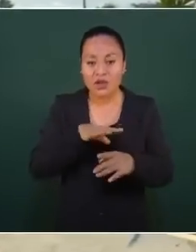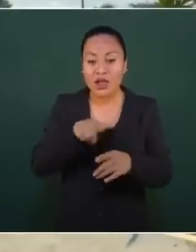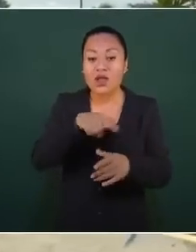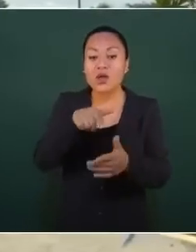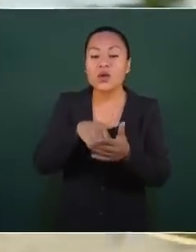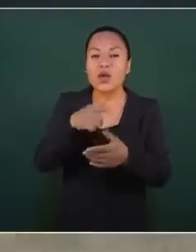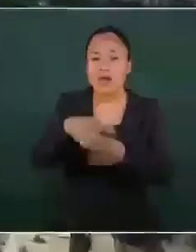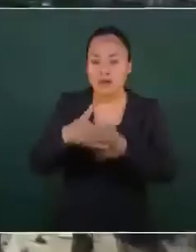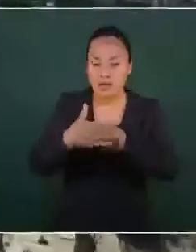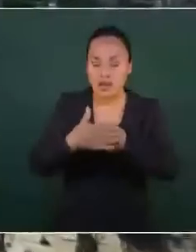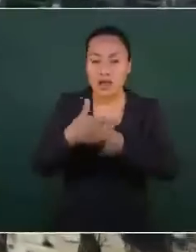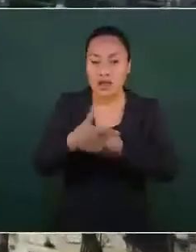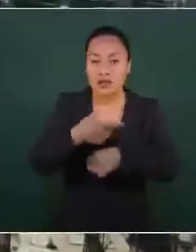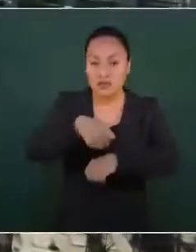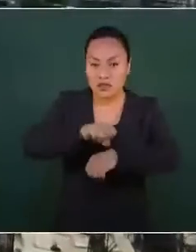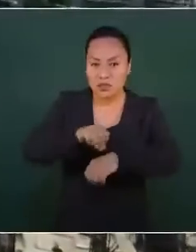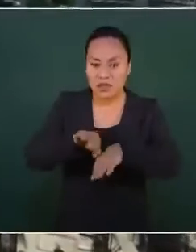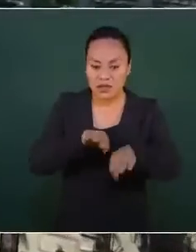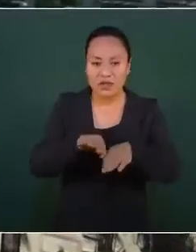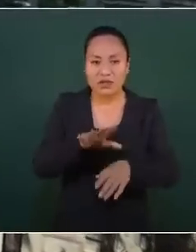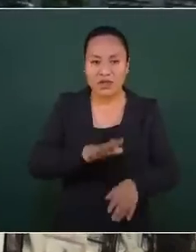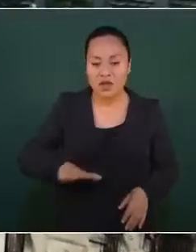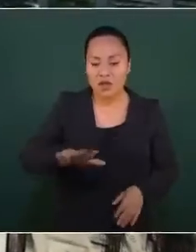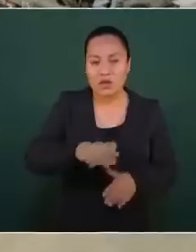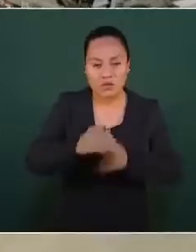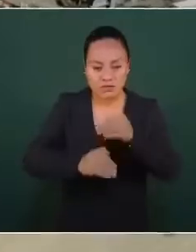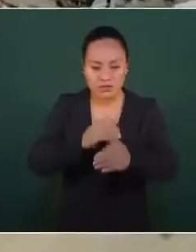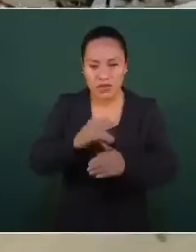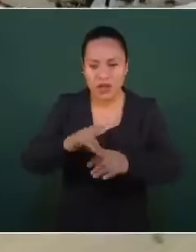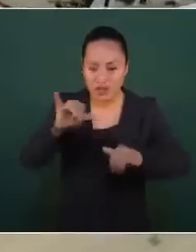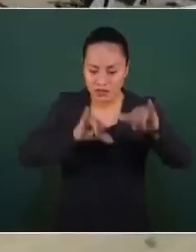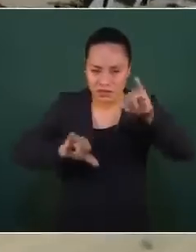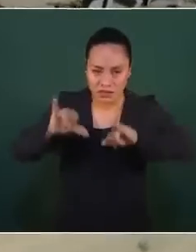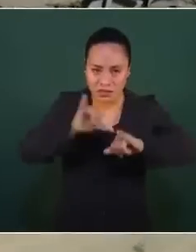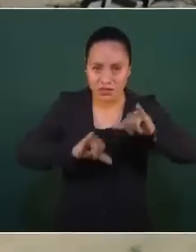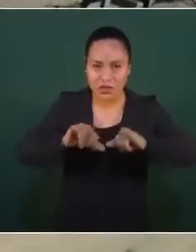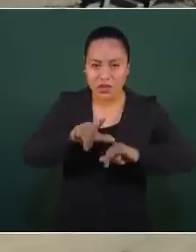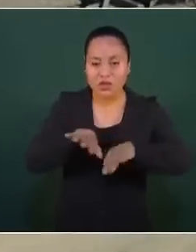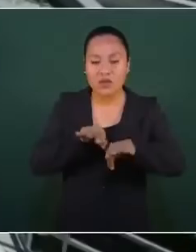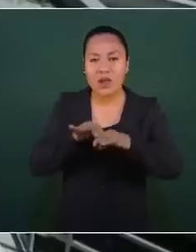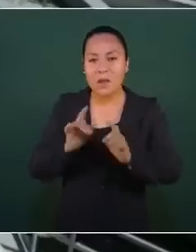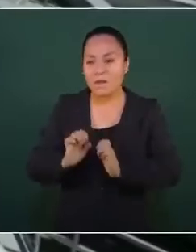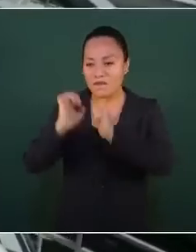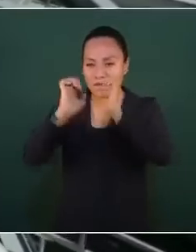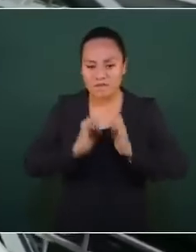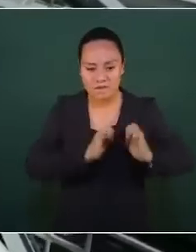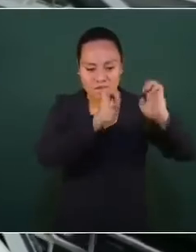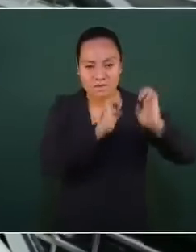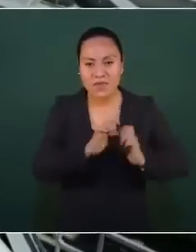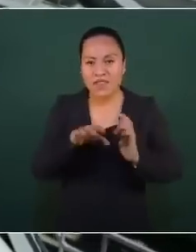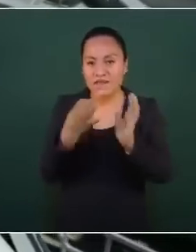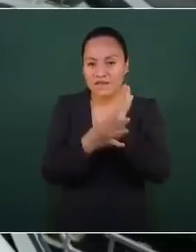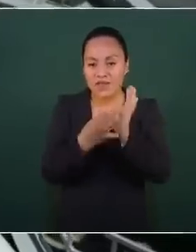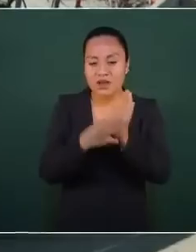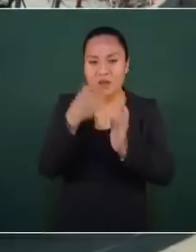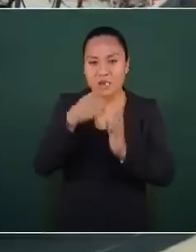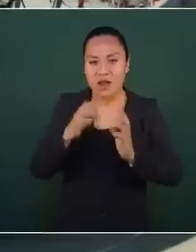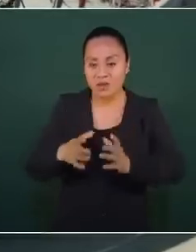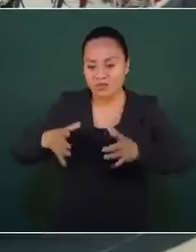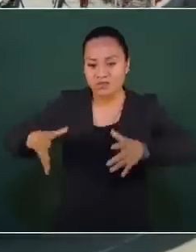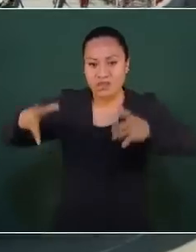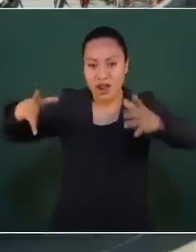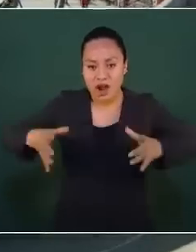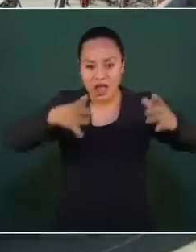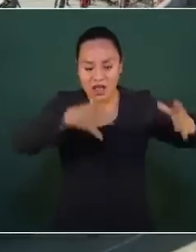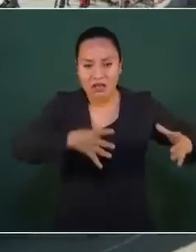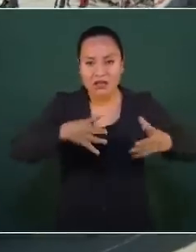esta semana. En el paquete 1 de las plantas de proceso químico, se trabaja en el montaje de estructura de acero para tambores de coque. También en los